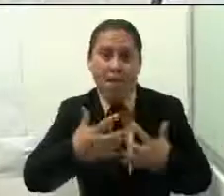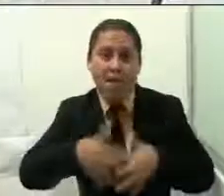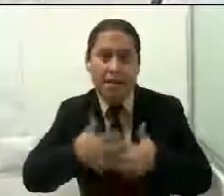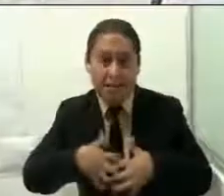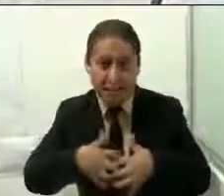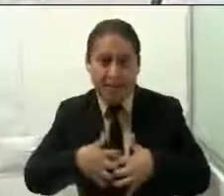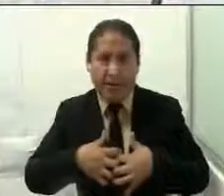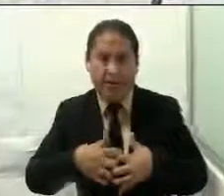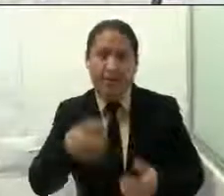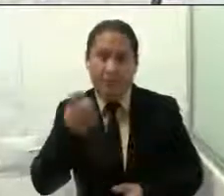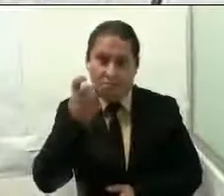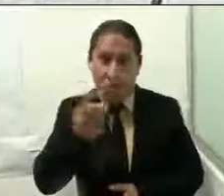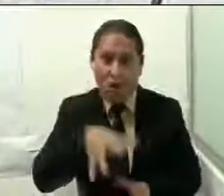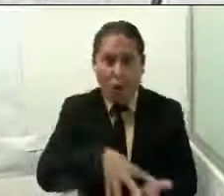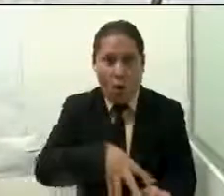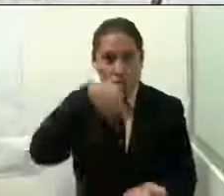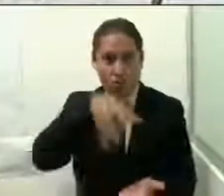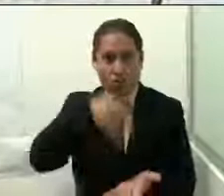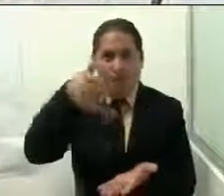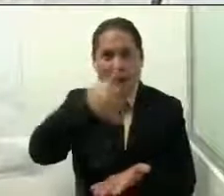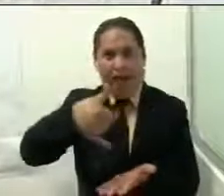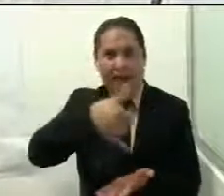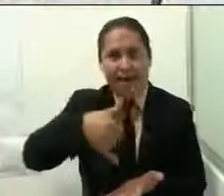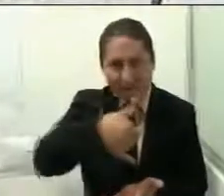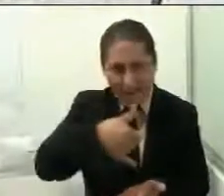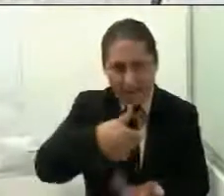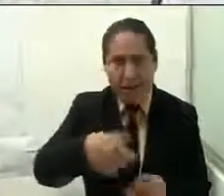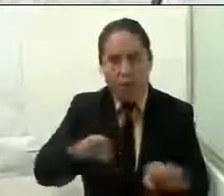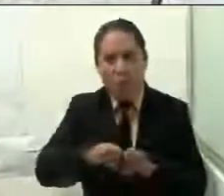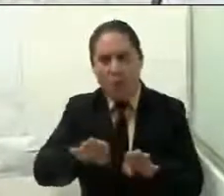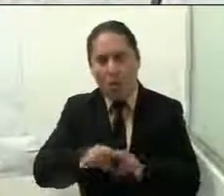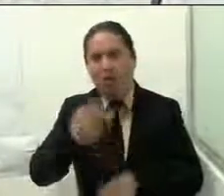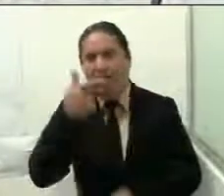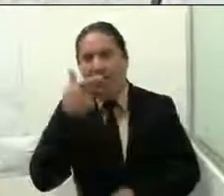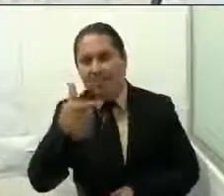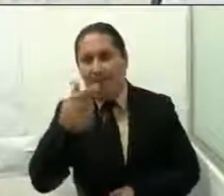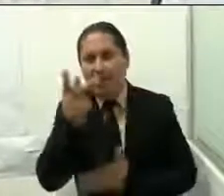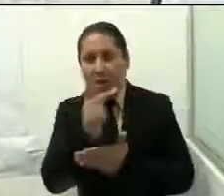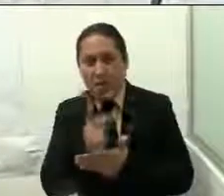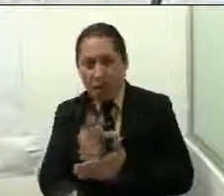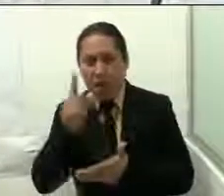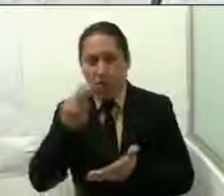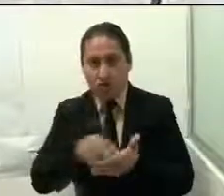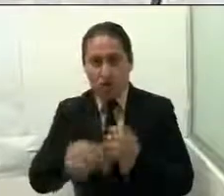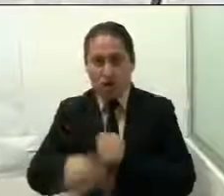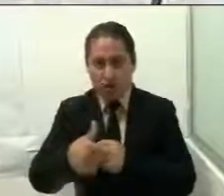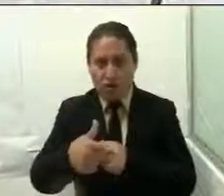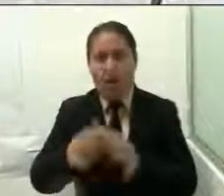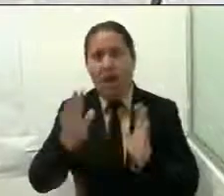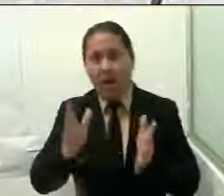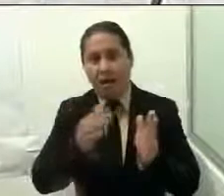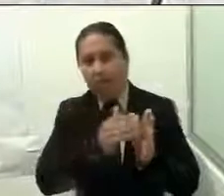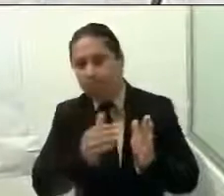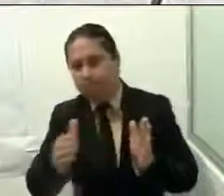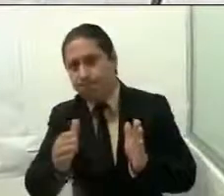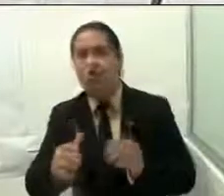extractoras de aceite al pasar de 7 plantas al 2012 a 11 plantas al